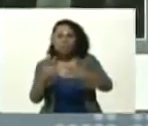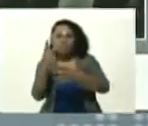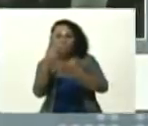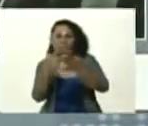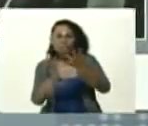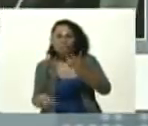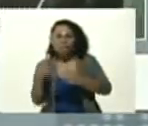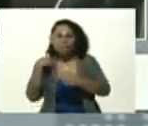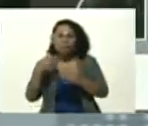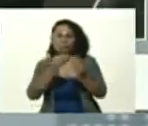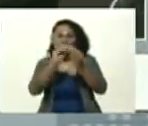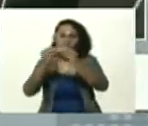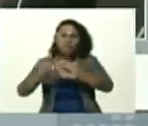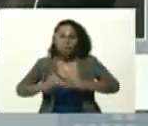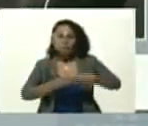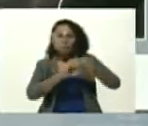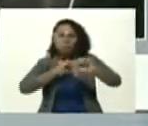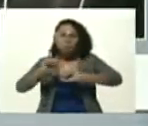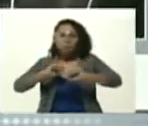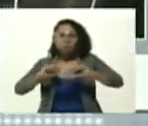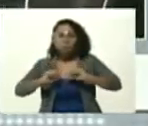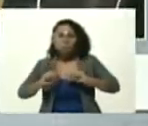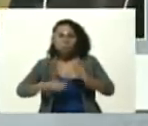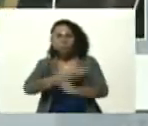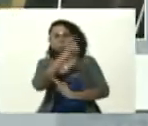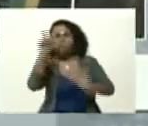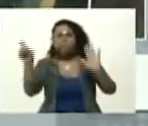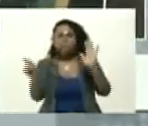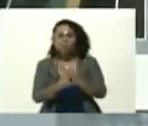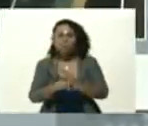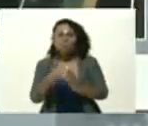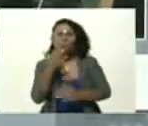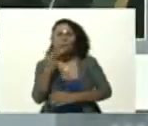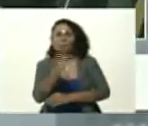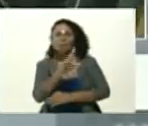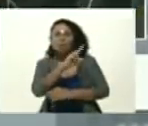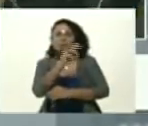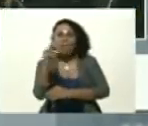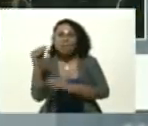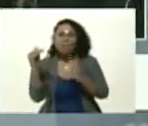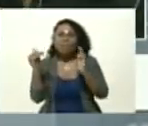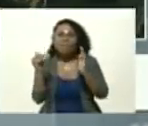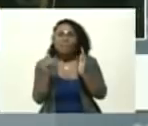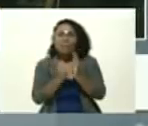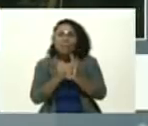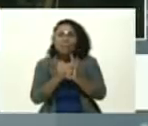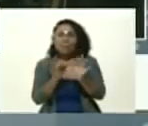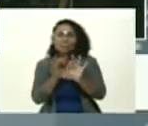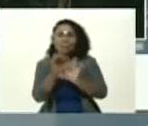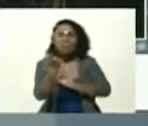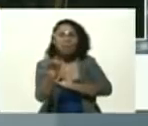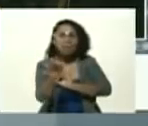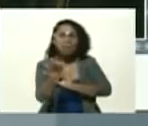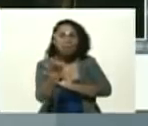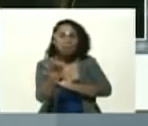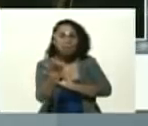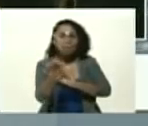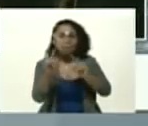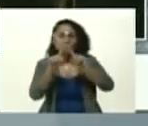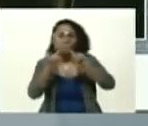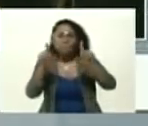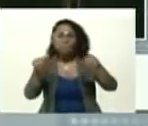han removido en total casi 200.000 metros cúbicos